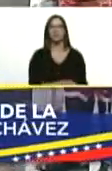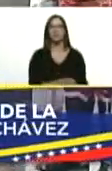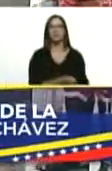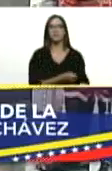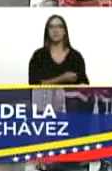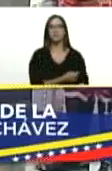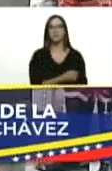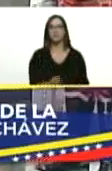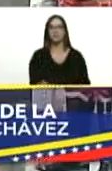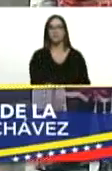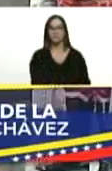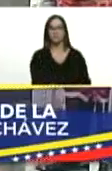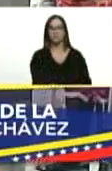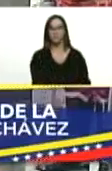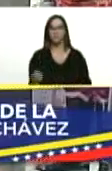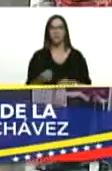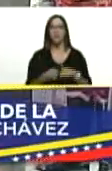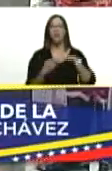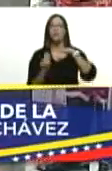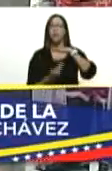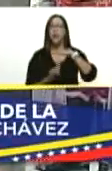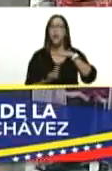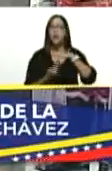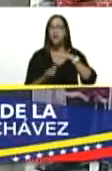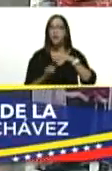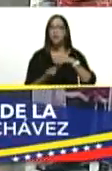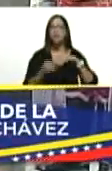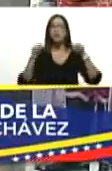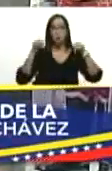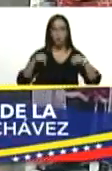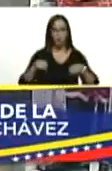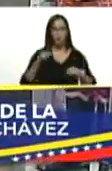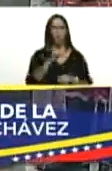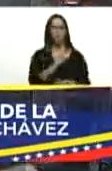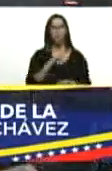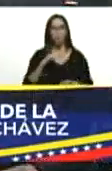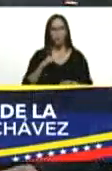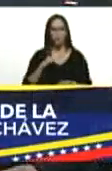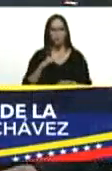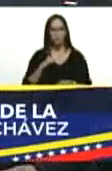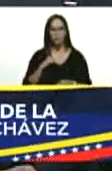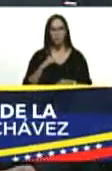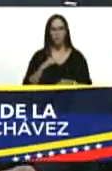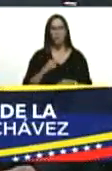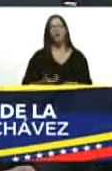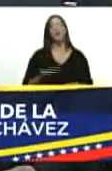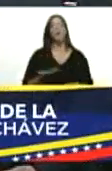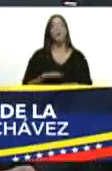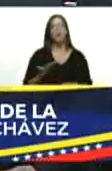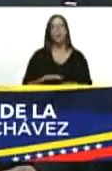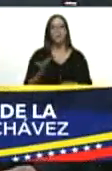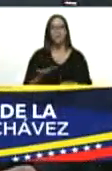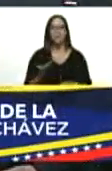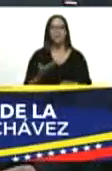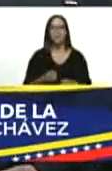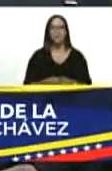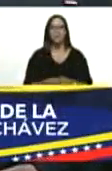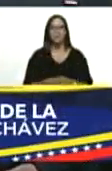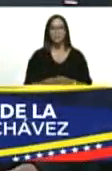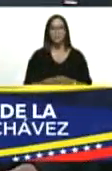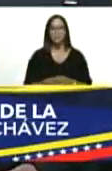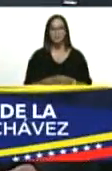sobre la base de lo que hoy somos, lo más importante, las